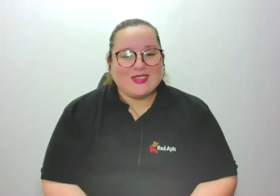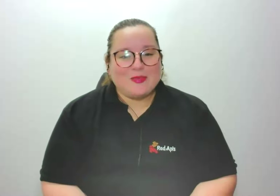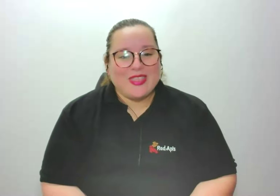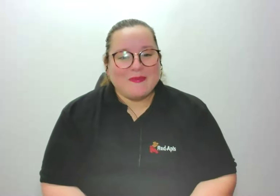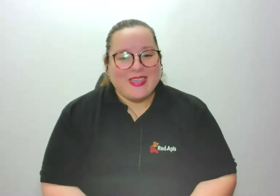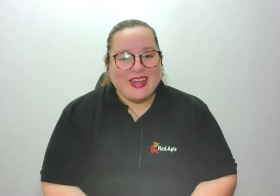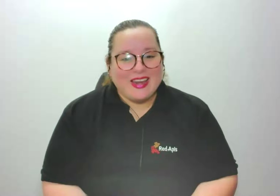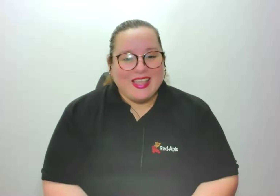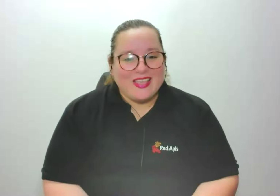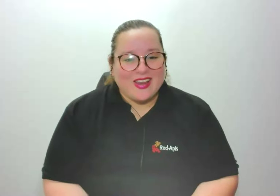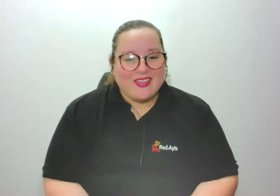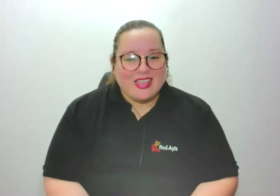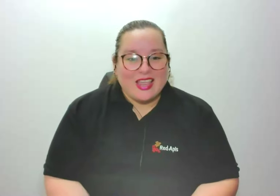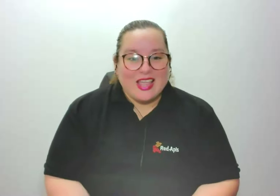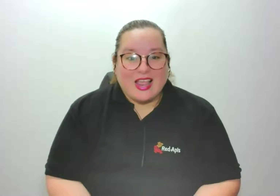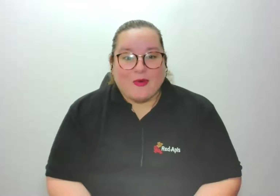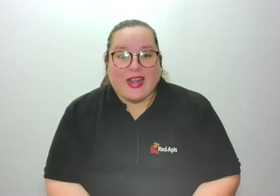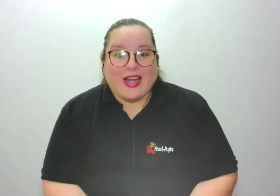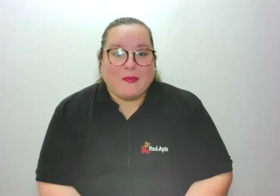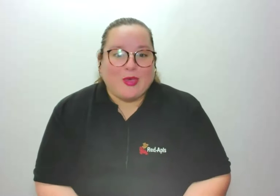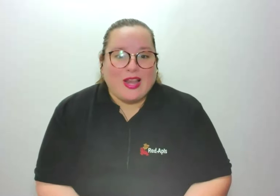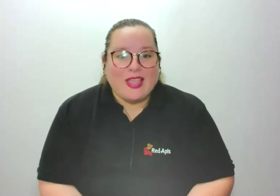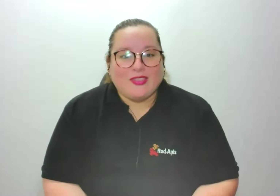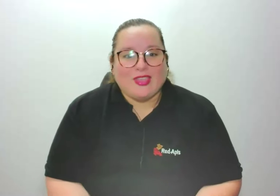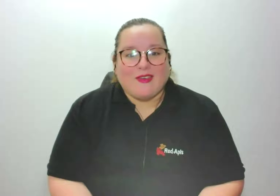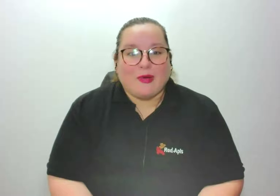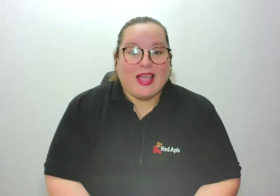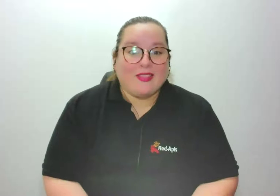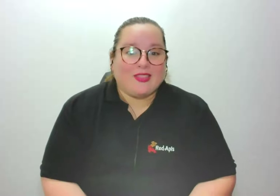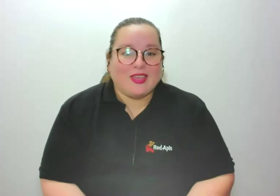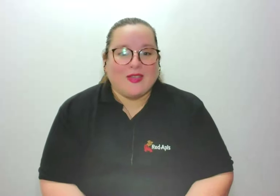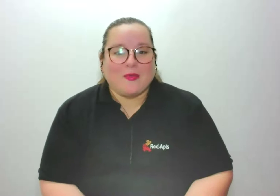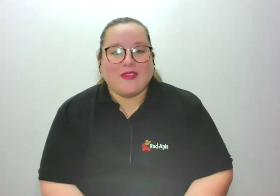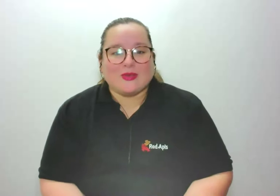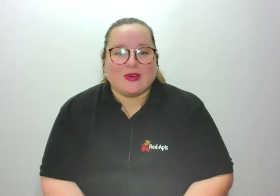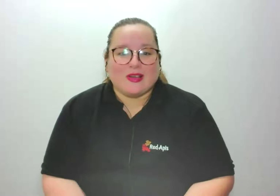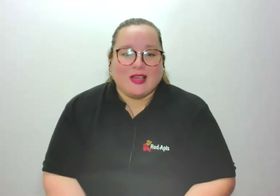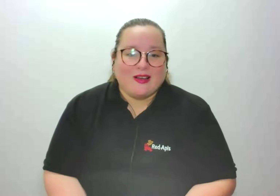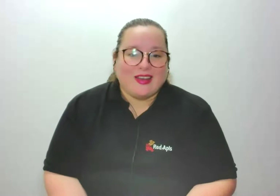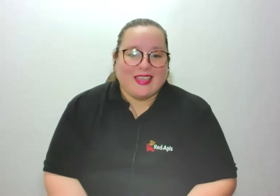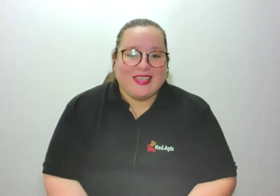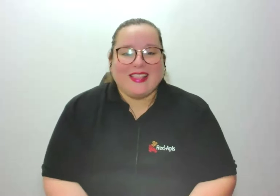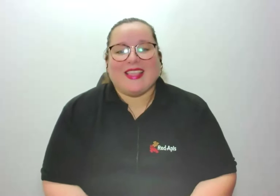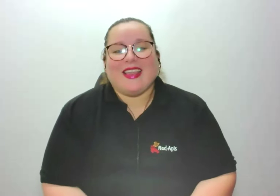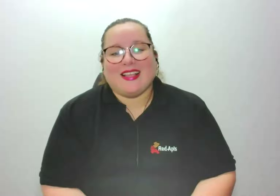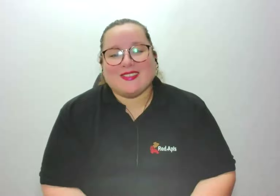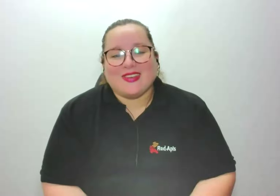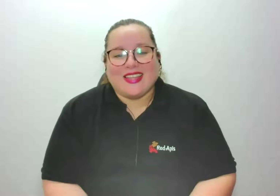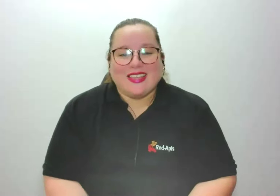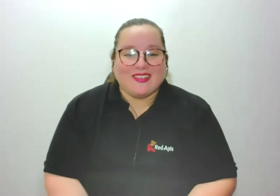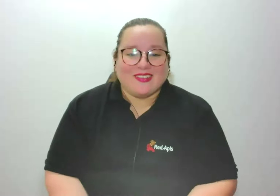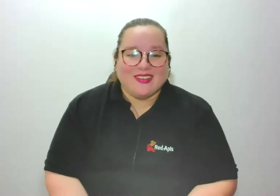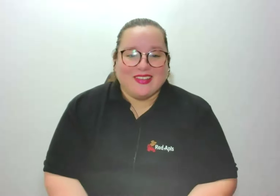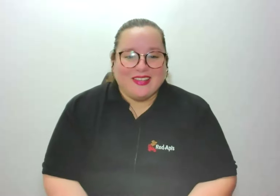Con eso pueden ver y van a ver que o es rápido, es lento, que van volando, que mueven sus orejitas, en el caso